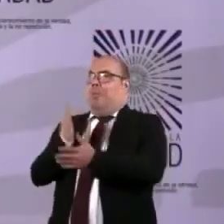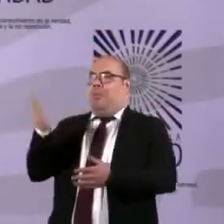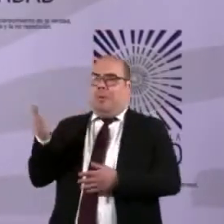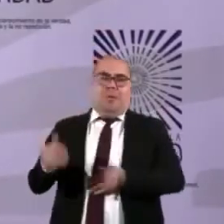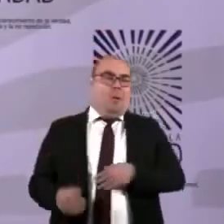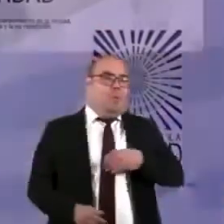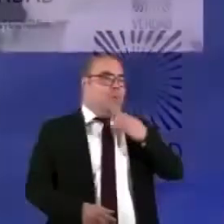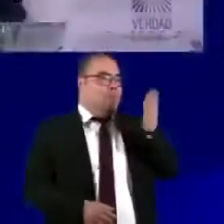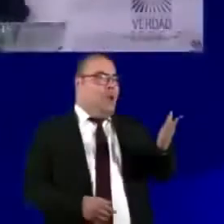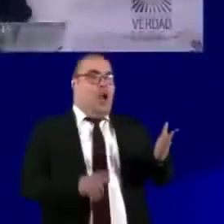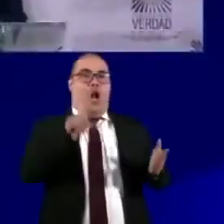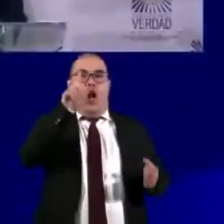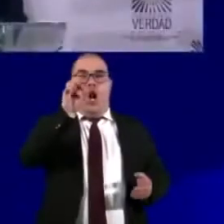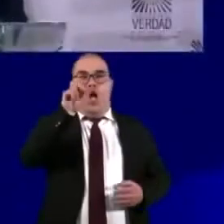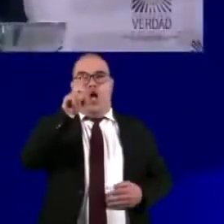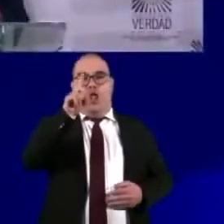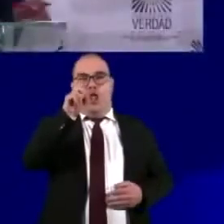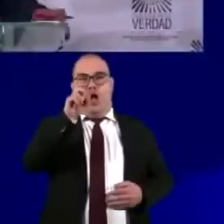Londoño.